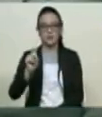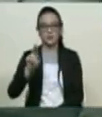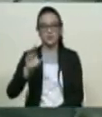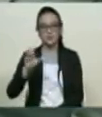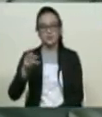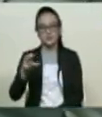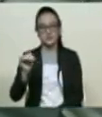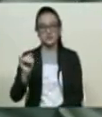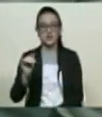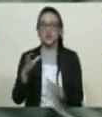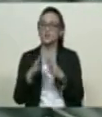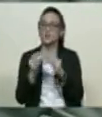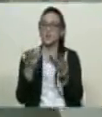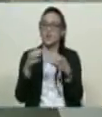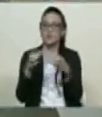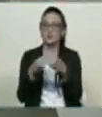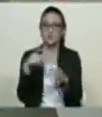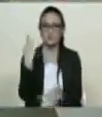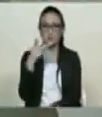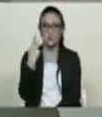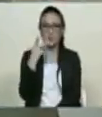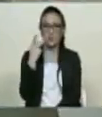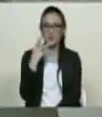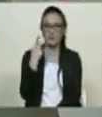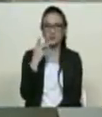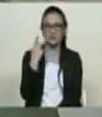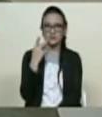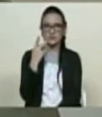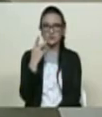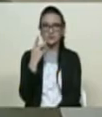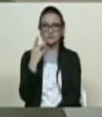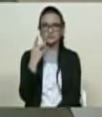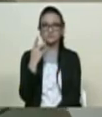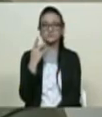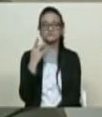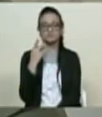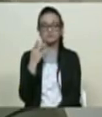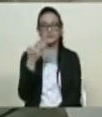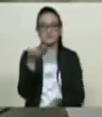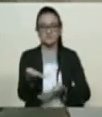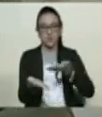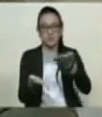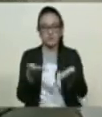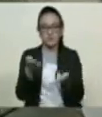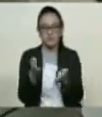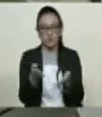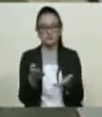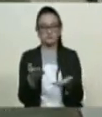y a todas las organizaciones con fines políticos que los postularon.